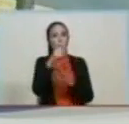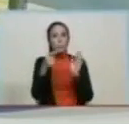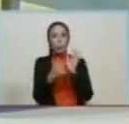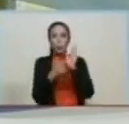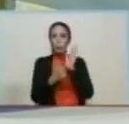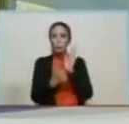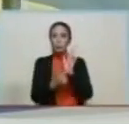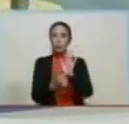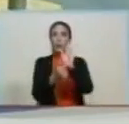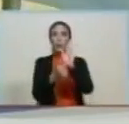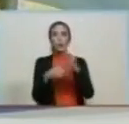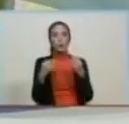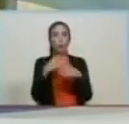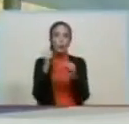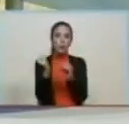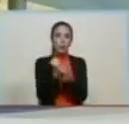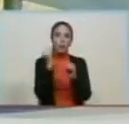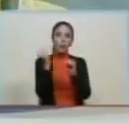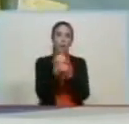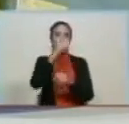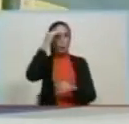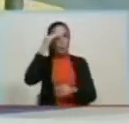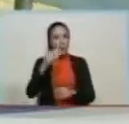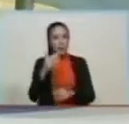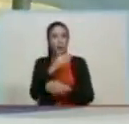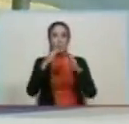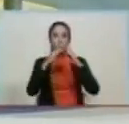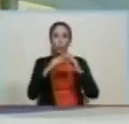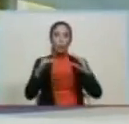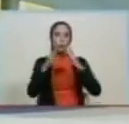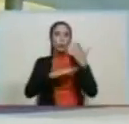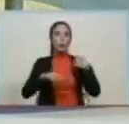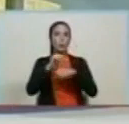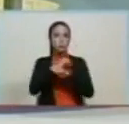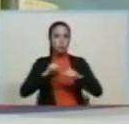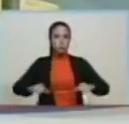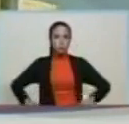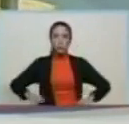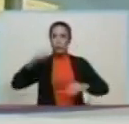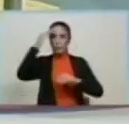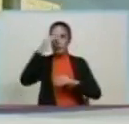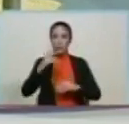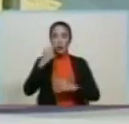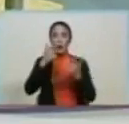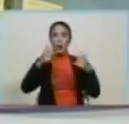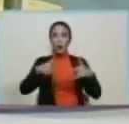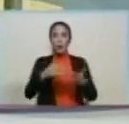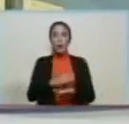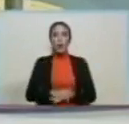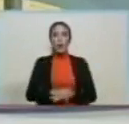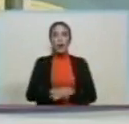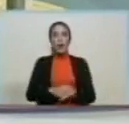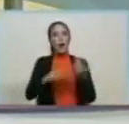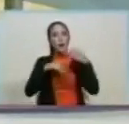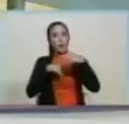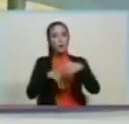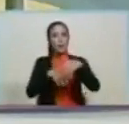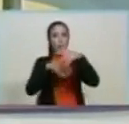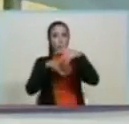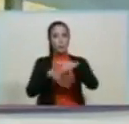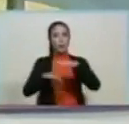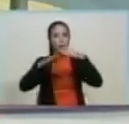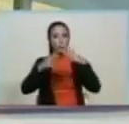apresto operacional de las unidades de la Armada Bolivariana en el marco del desfile